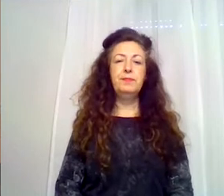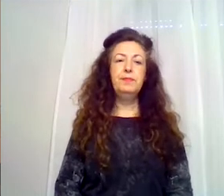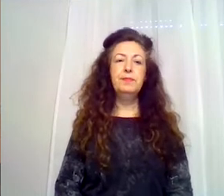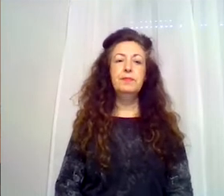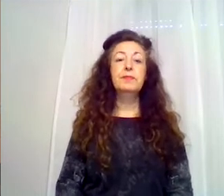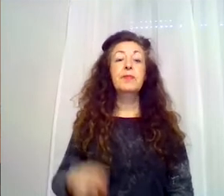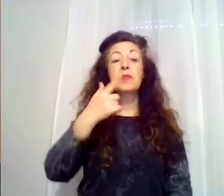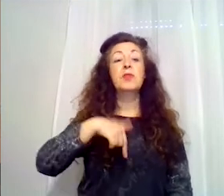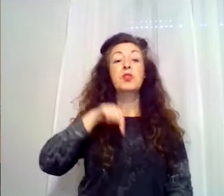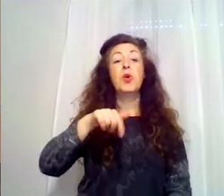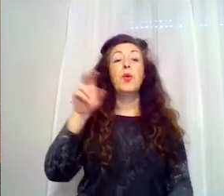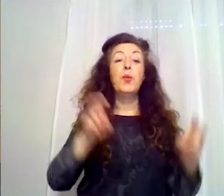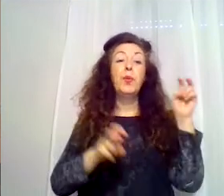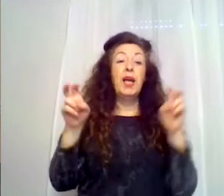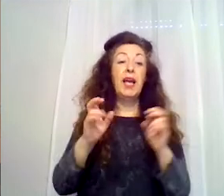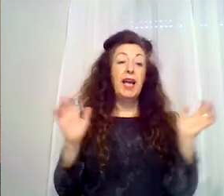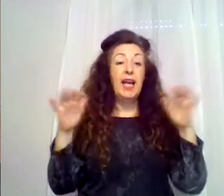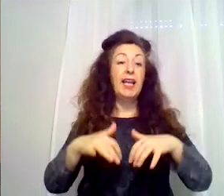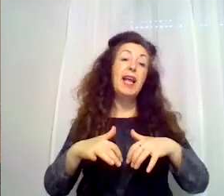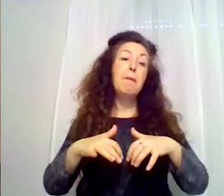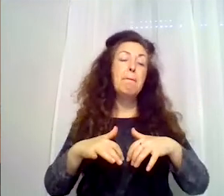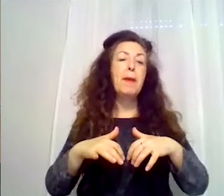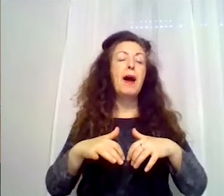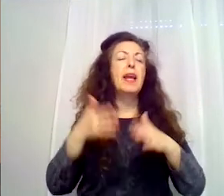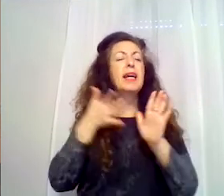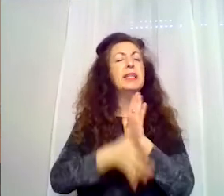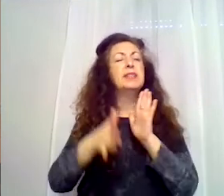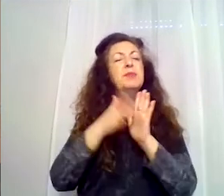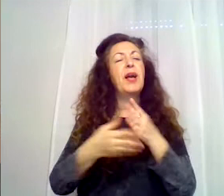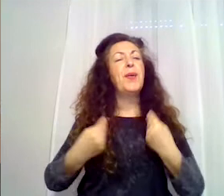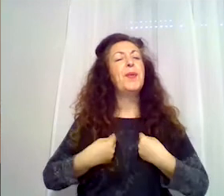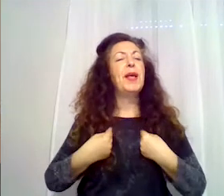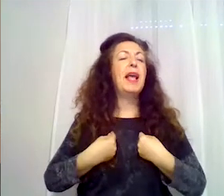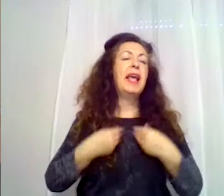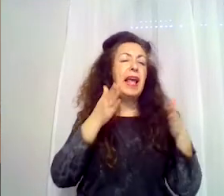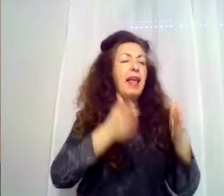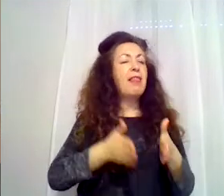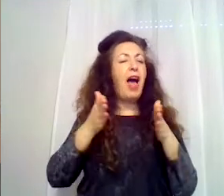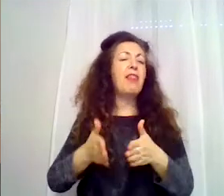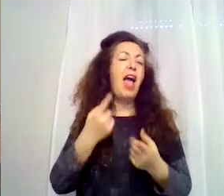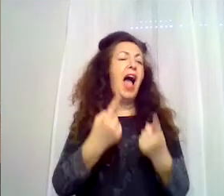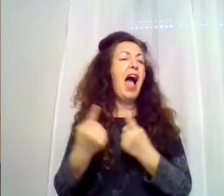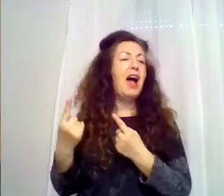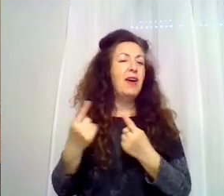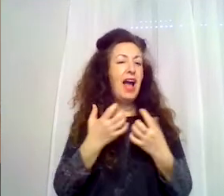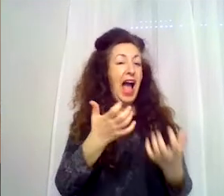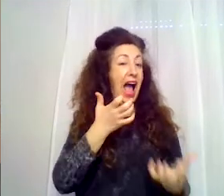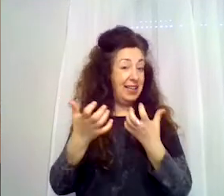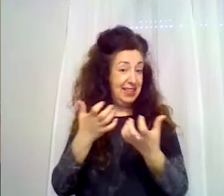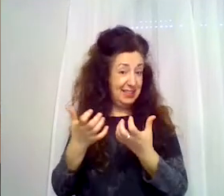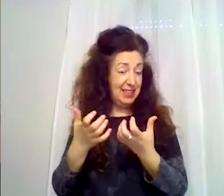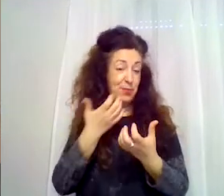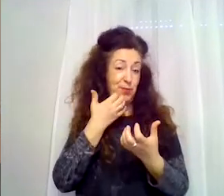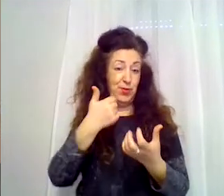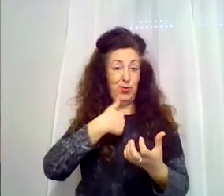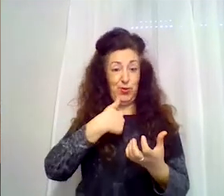de conjuras, de historias ocultas, de historias que no se pueden contar, de historias de ese fondo de reptiles